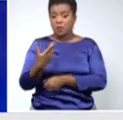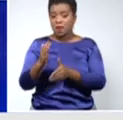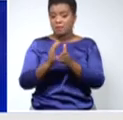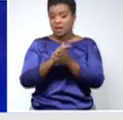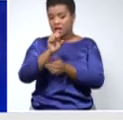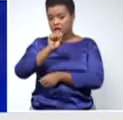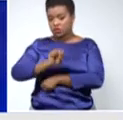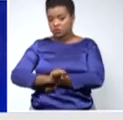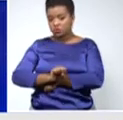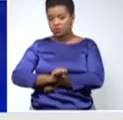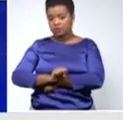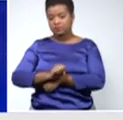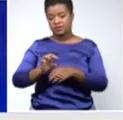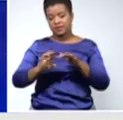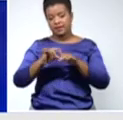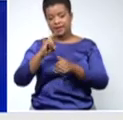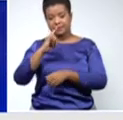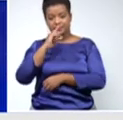de Quibicán.